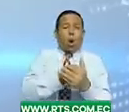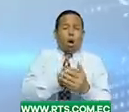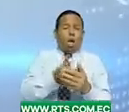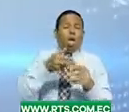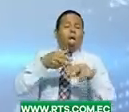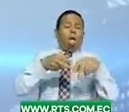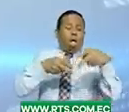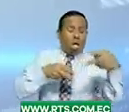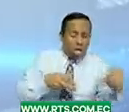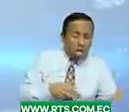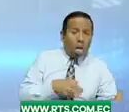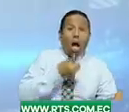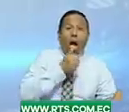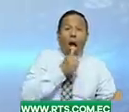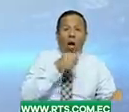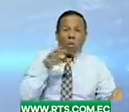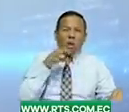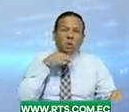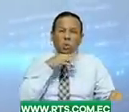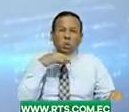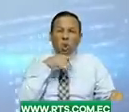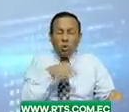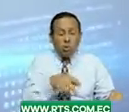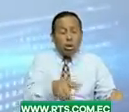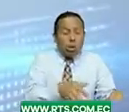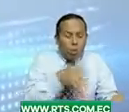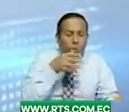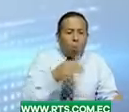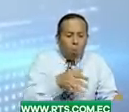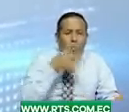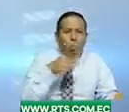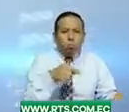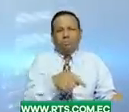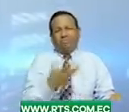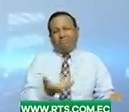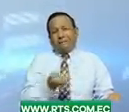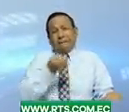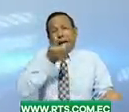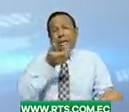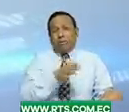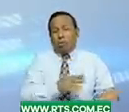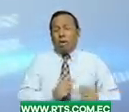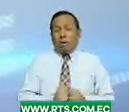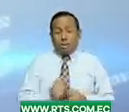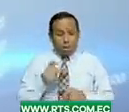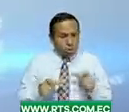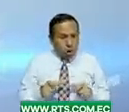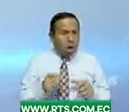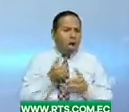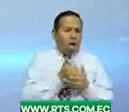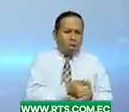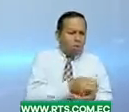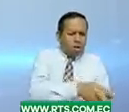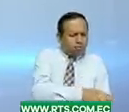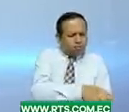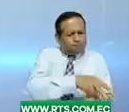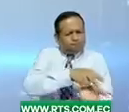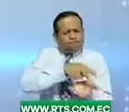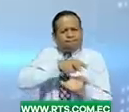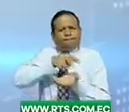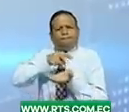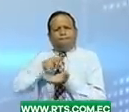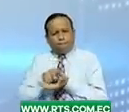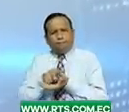llamar a la ambulancia, Ángel. Una vez que lograron rescatarlo, otros ciudadanos lo identificaron a él y al bus que